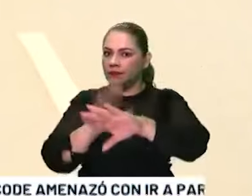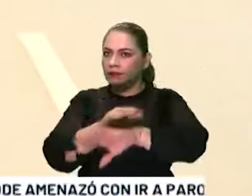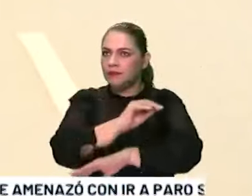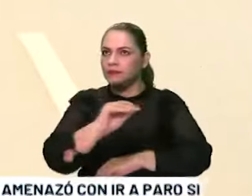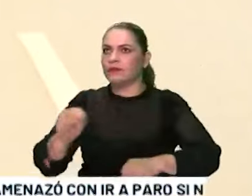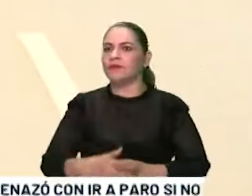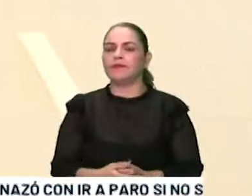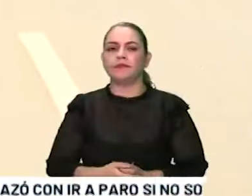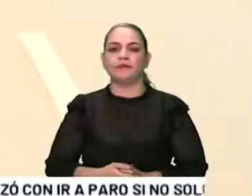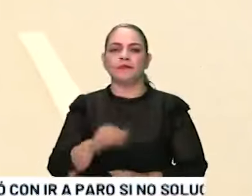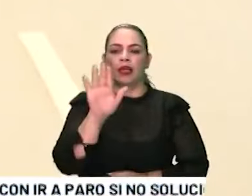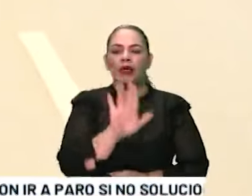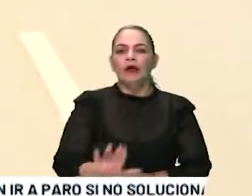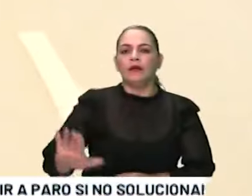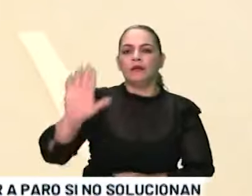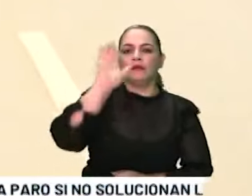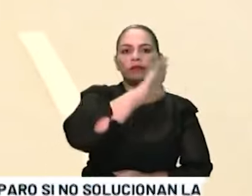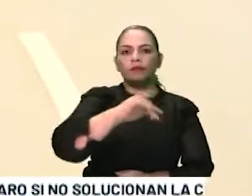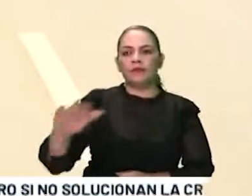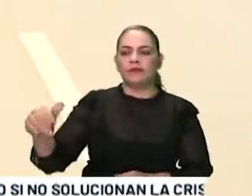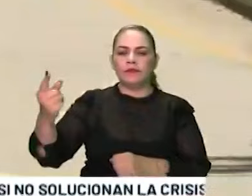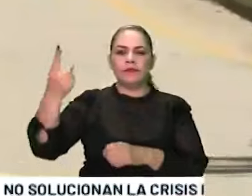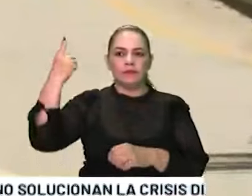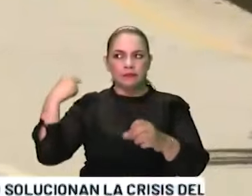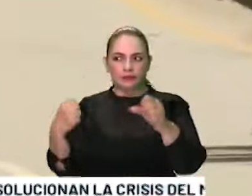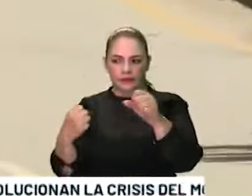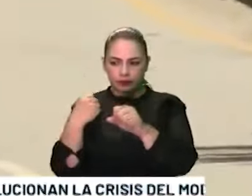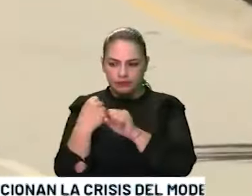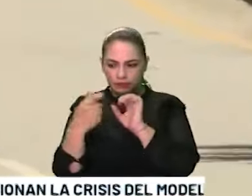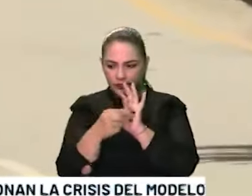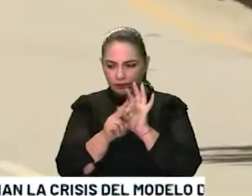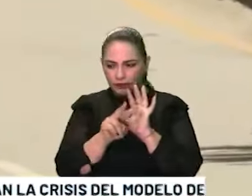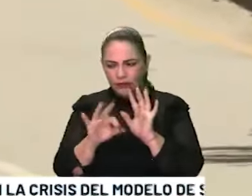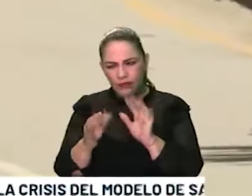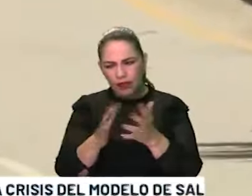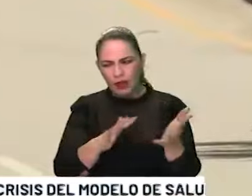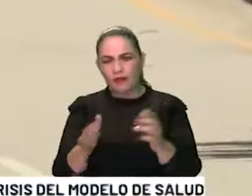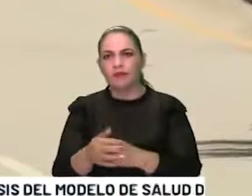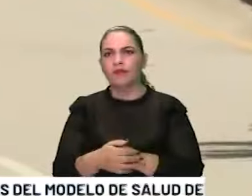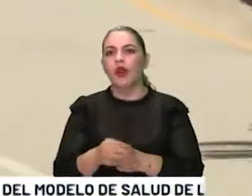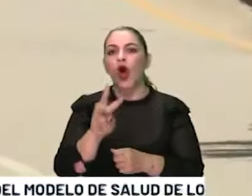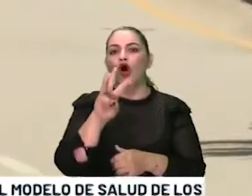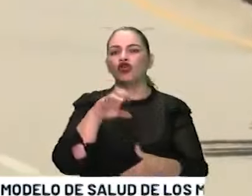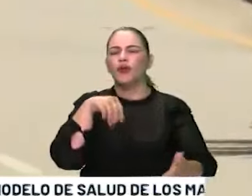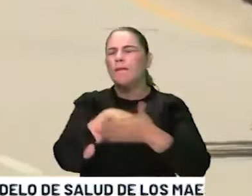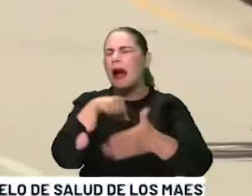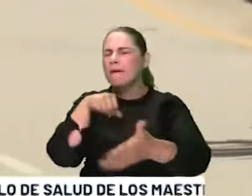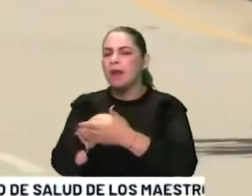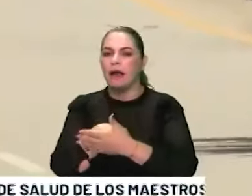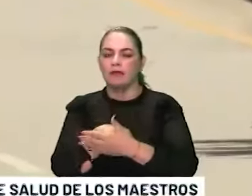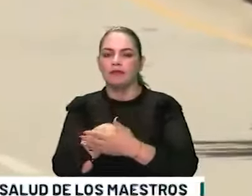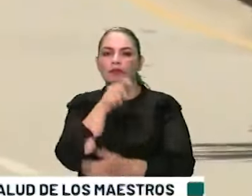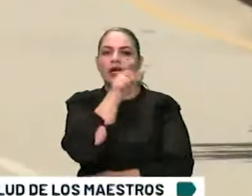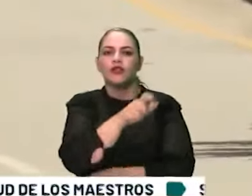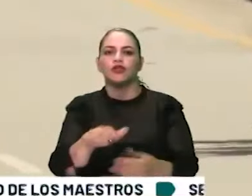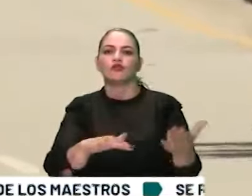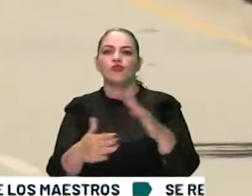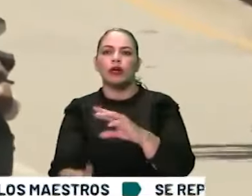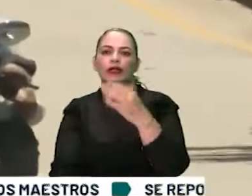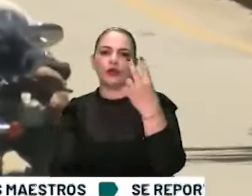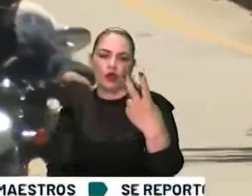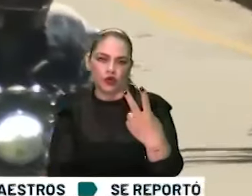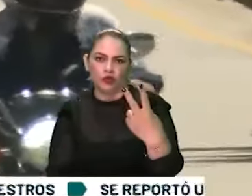departamento de Antioquia en el año 2023 por este mismo puente se registró de 8 siniestros, 2 personas que fallecieron y 9 que fueron